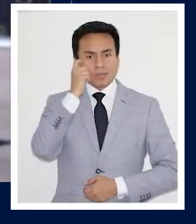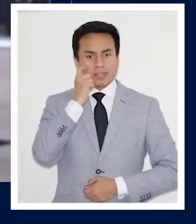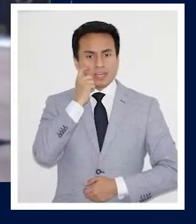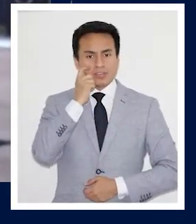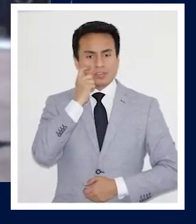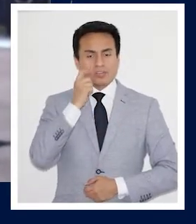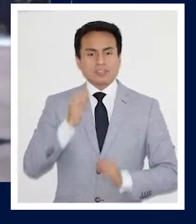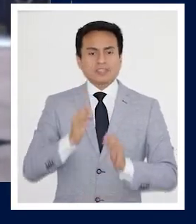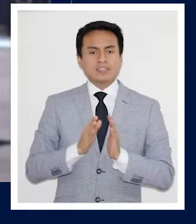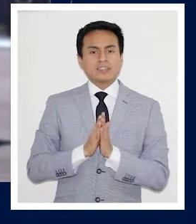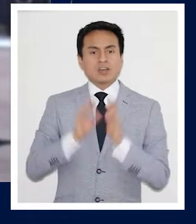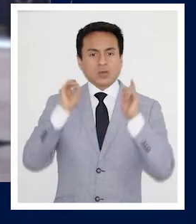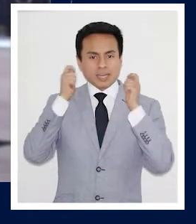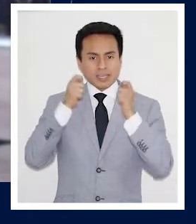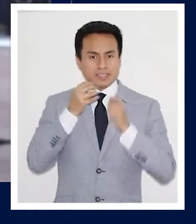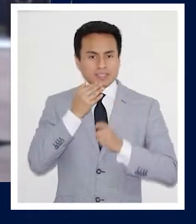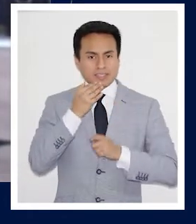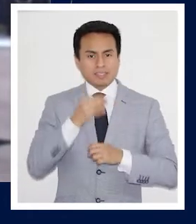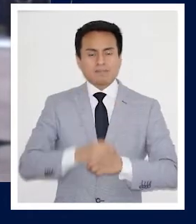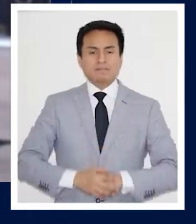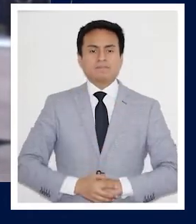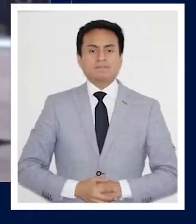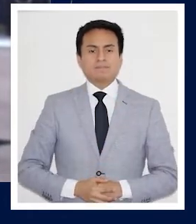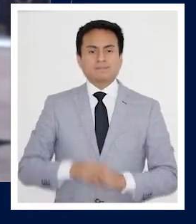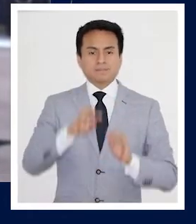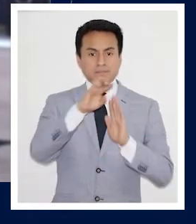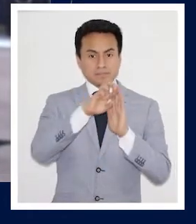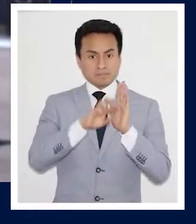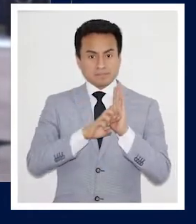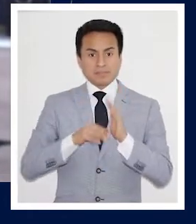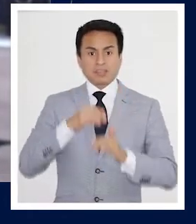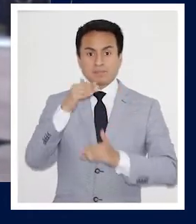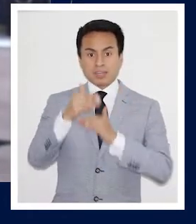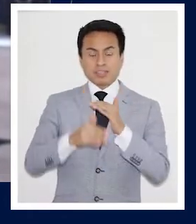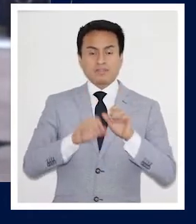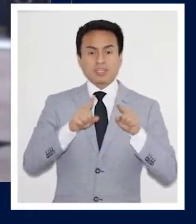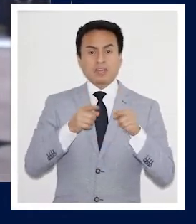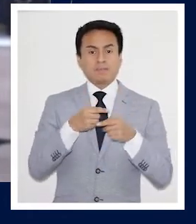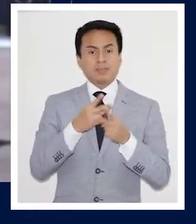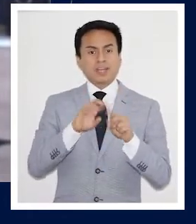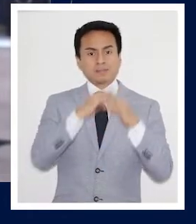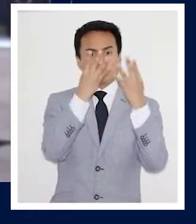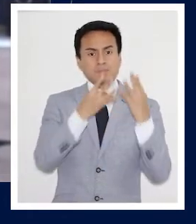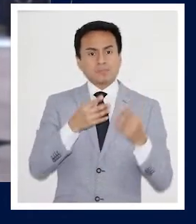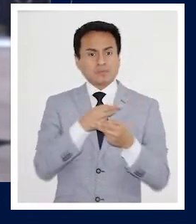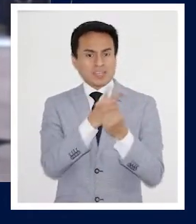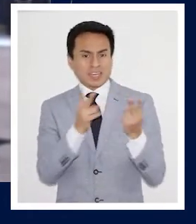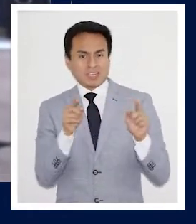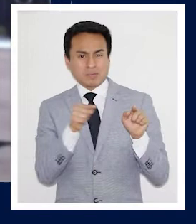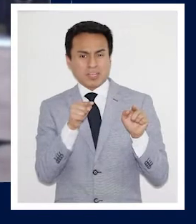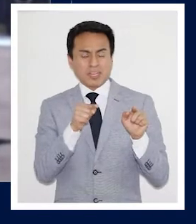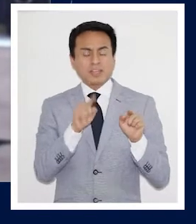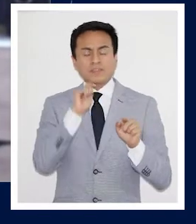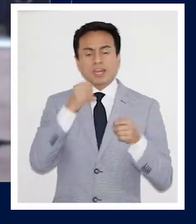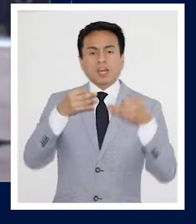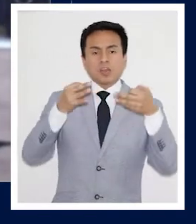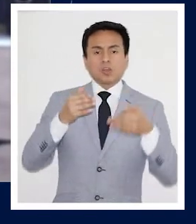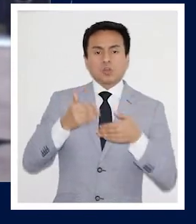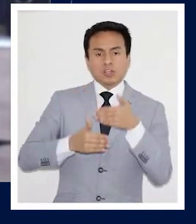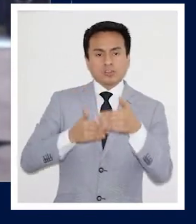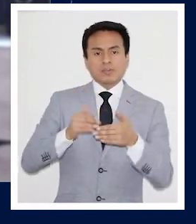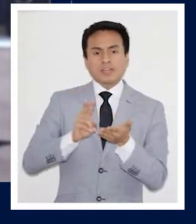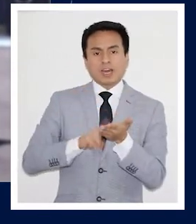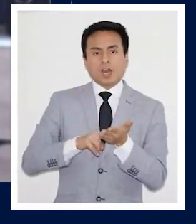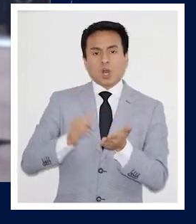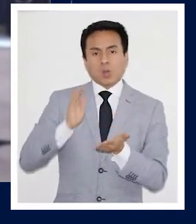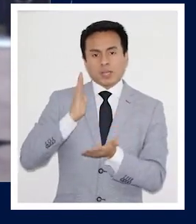San Bernardo y San Joaquín. El proyecto que ha puesto en marcha la Defensoría Penal Pública no es otra cosa más que la